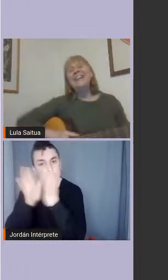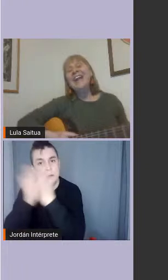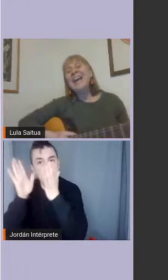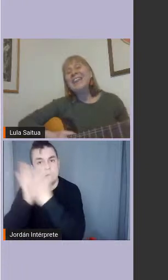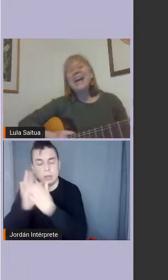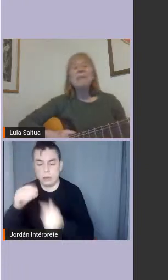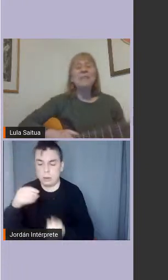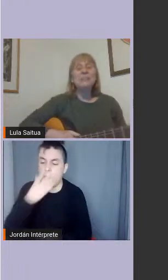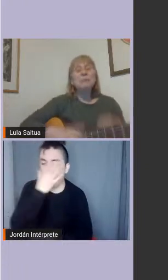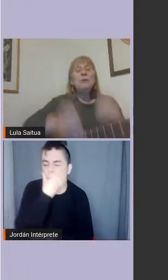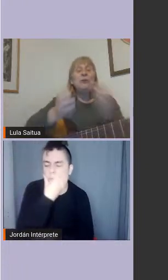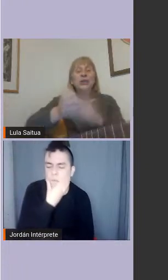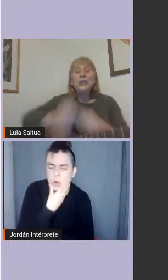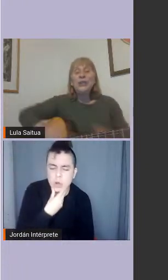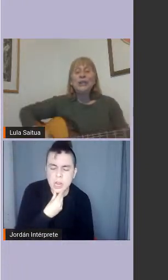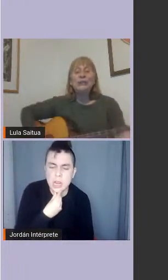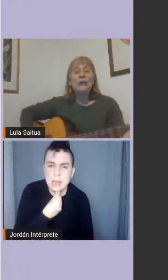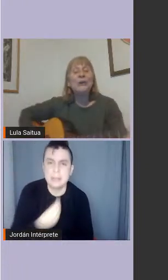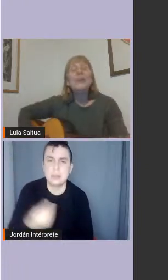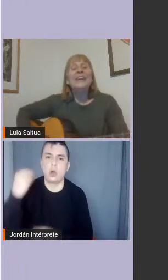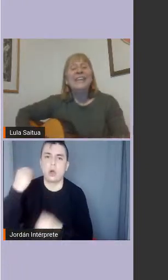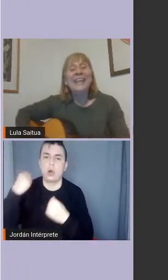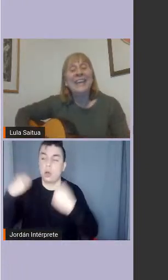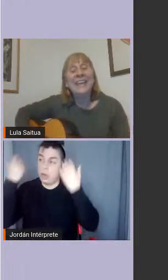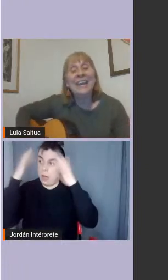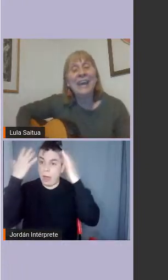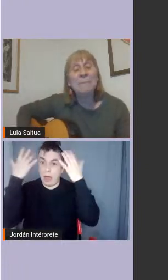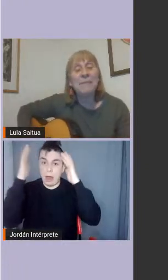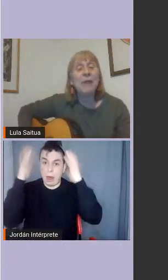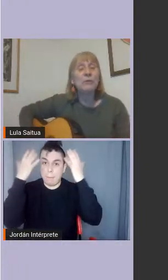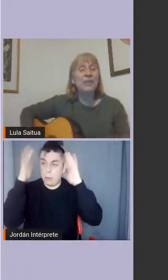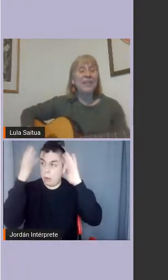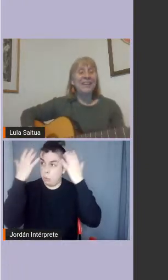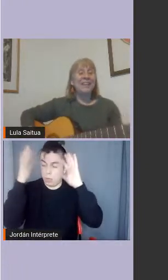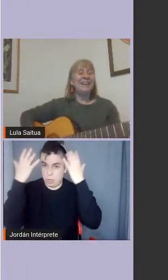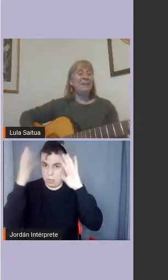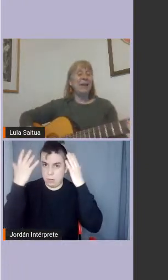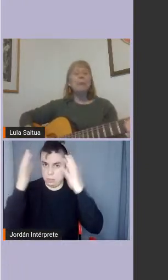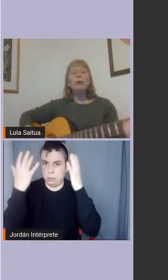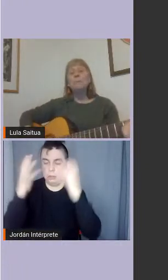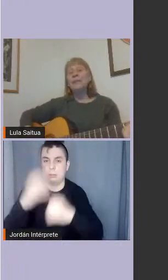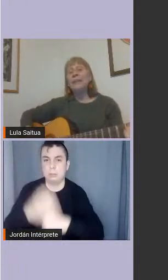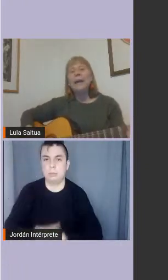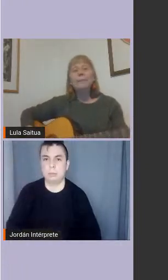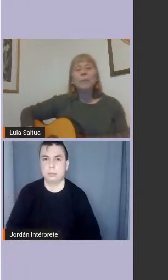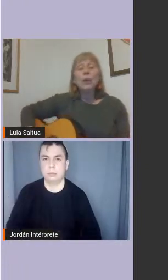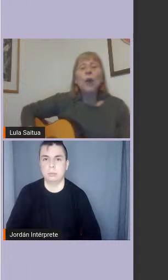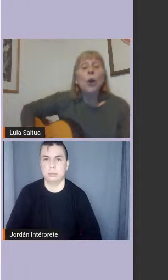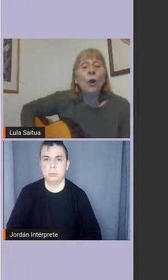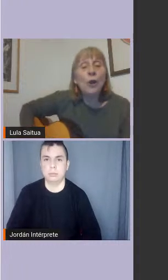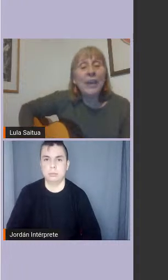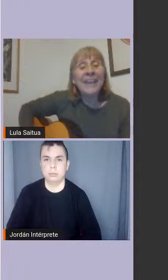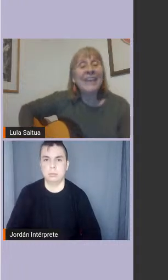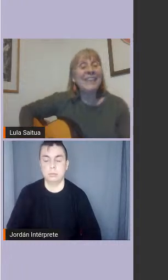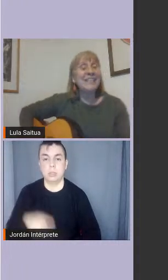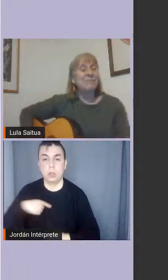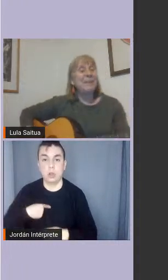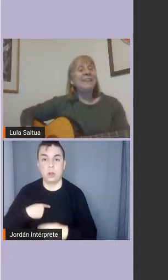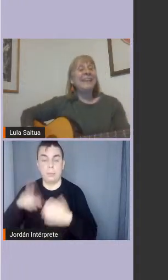aplaudir. Nada más bonito que aplaudir. Hagamos con pintar.